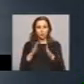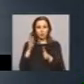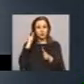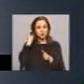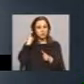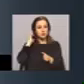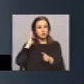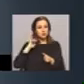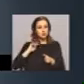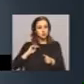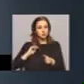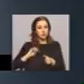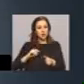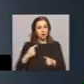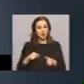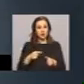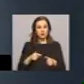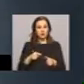Por un lado está